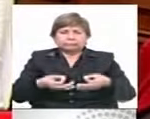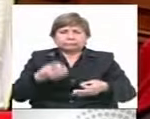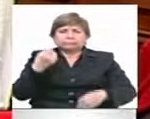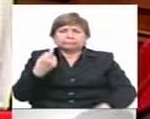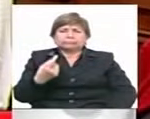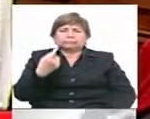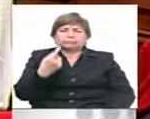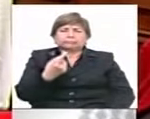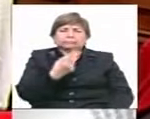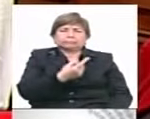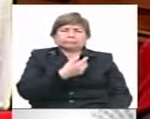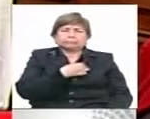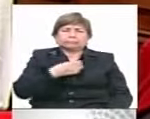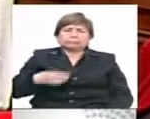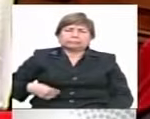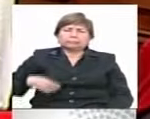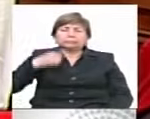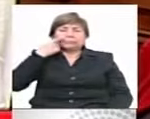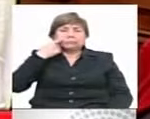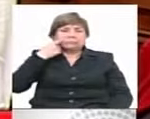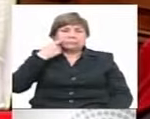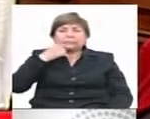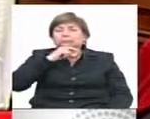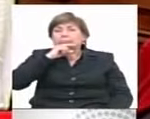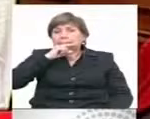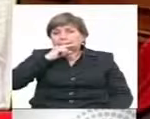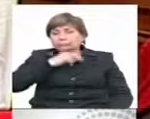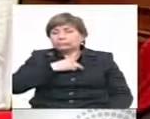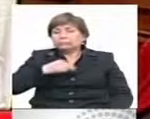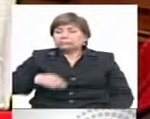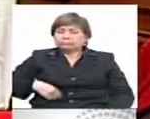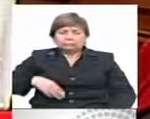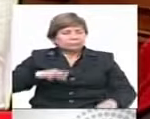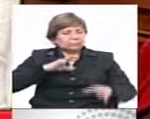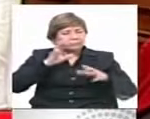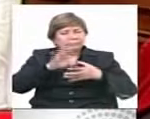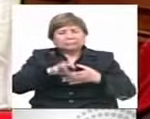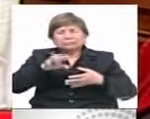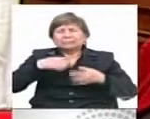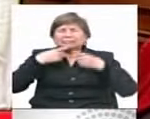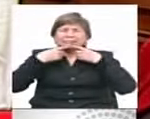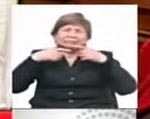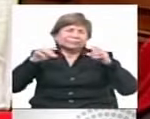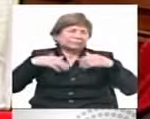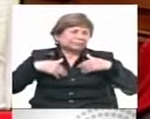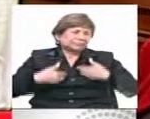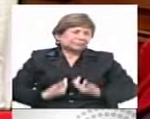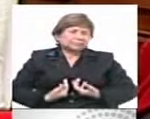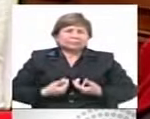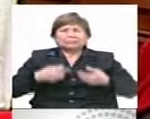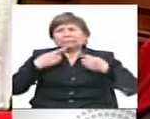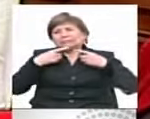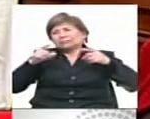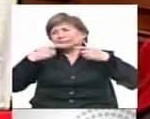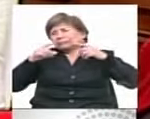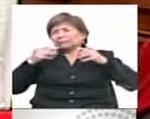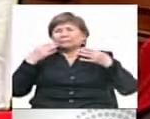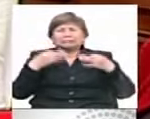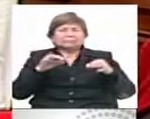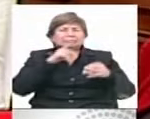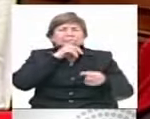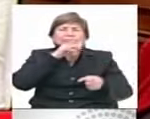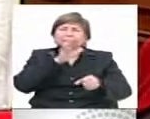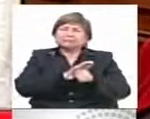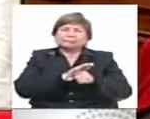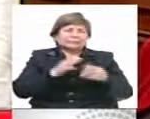uno de los ministros y ministras. La población está cansada de anuncios, tal y cual se ha prometido aquí en